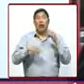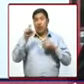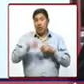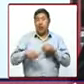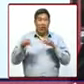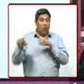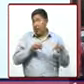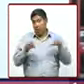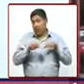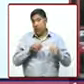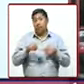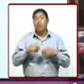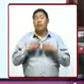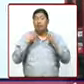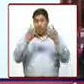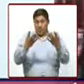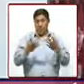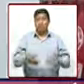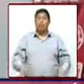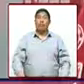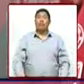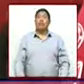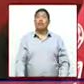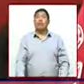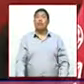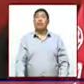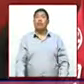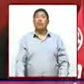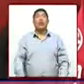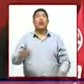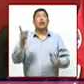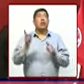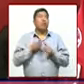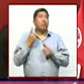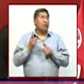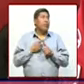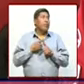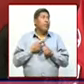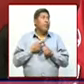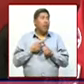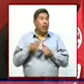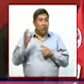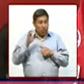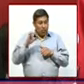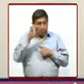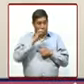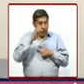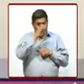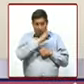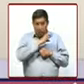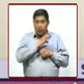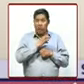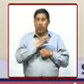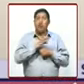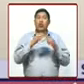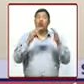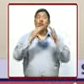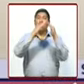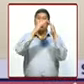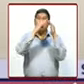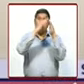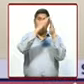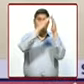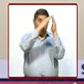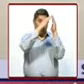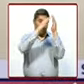y recomendaciones nos brindarán los bomberos? Lo primero que debemos hacer es buscar el denominado triángulo de la vida en